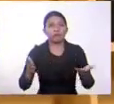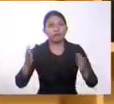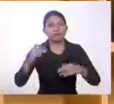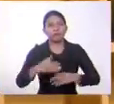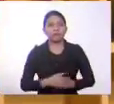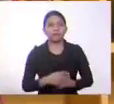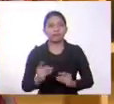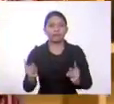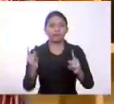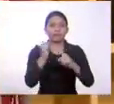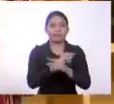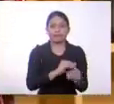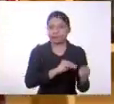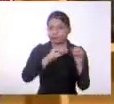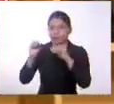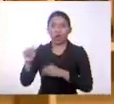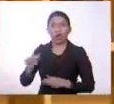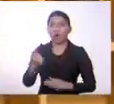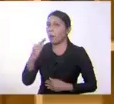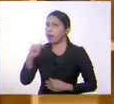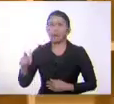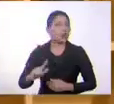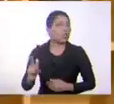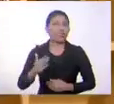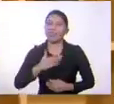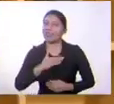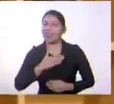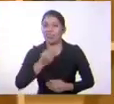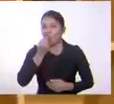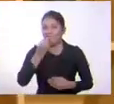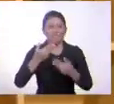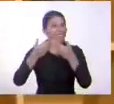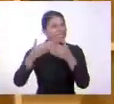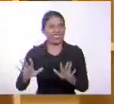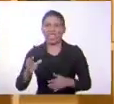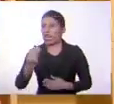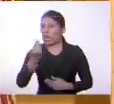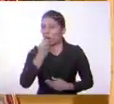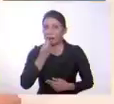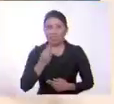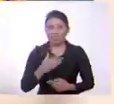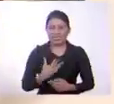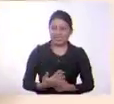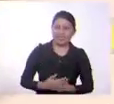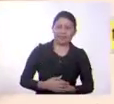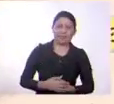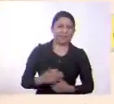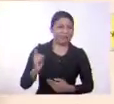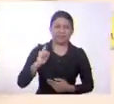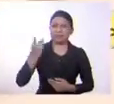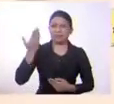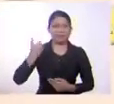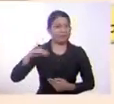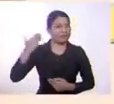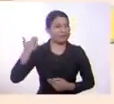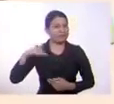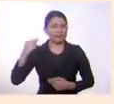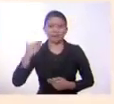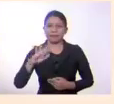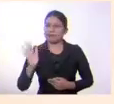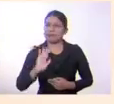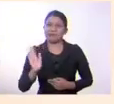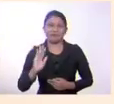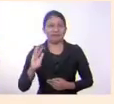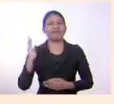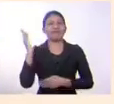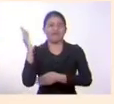esos alimentos. Llegas a otro país y otras formas de comida a las que tú no estás acostumbrado. Entonces otra barrera